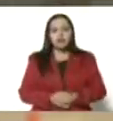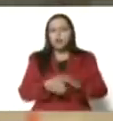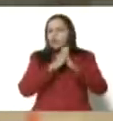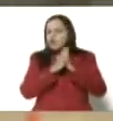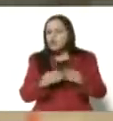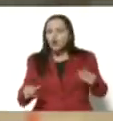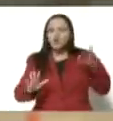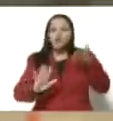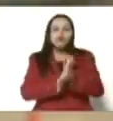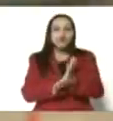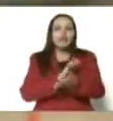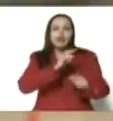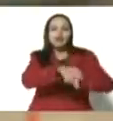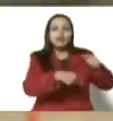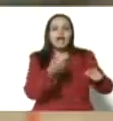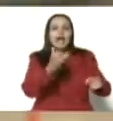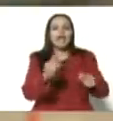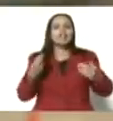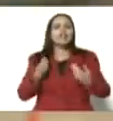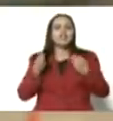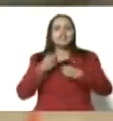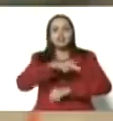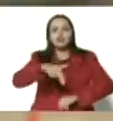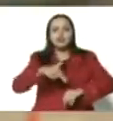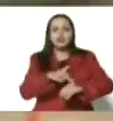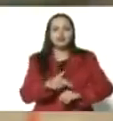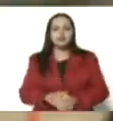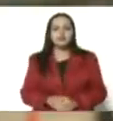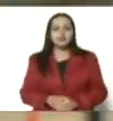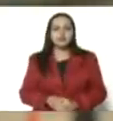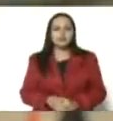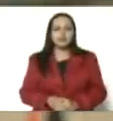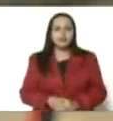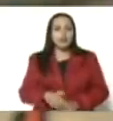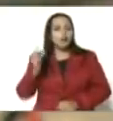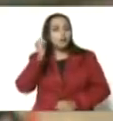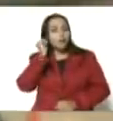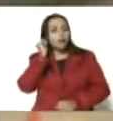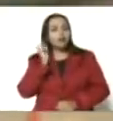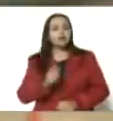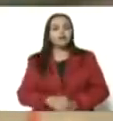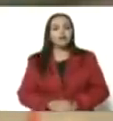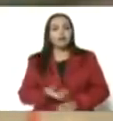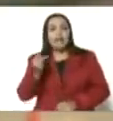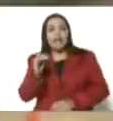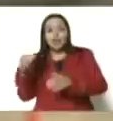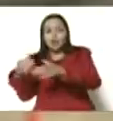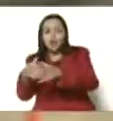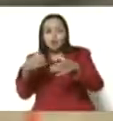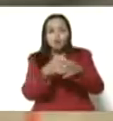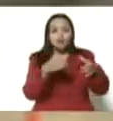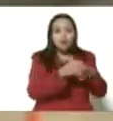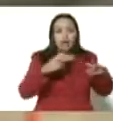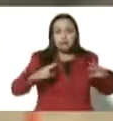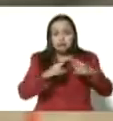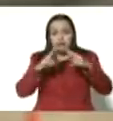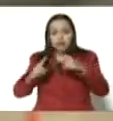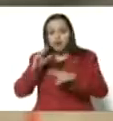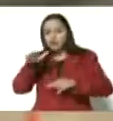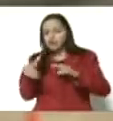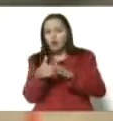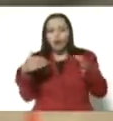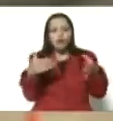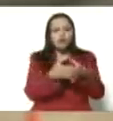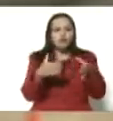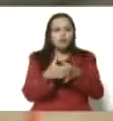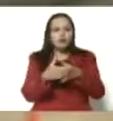los aspectos que tienen que ver con la vida nacional. La relatora tuvo reuniones, sostuvo encuentros con todos los sectores